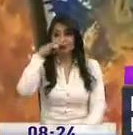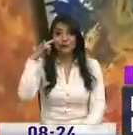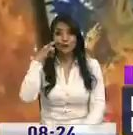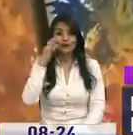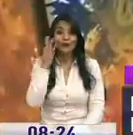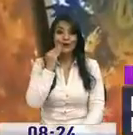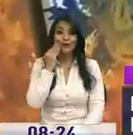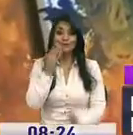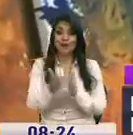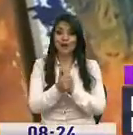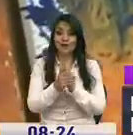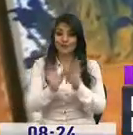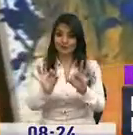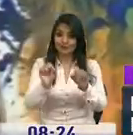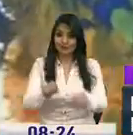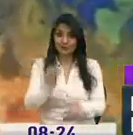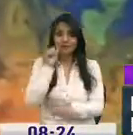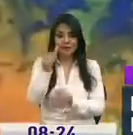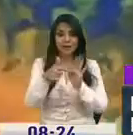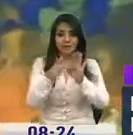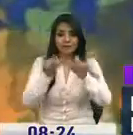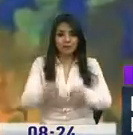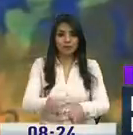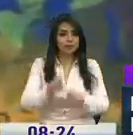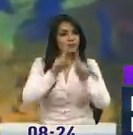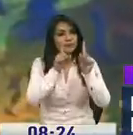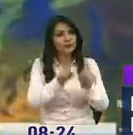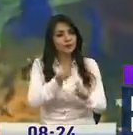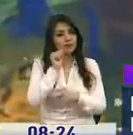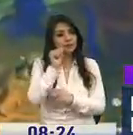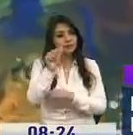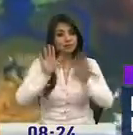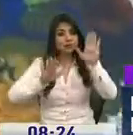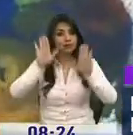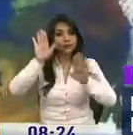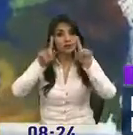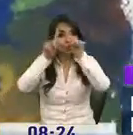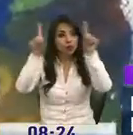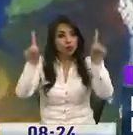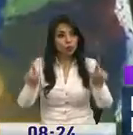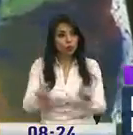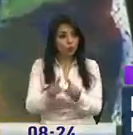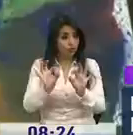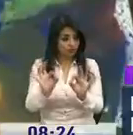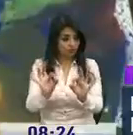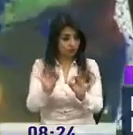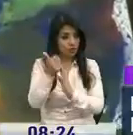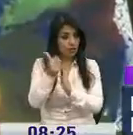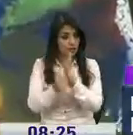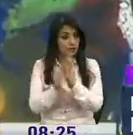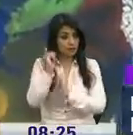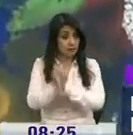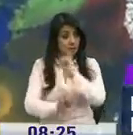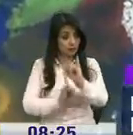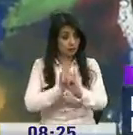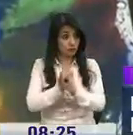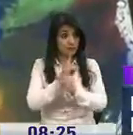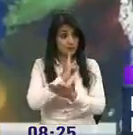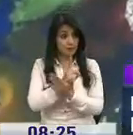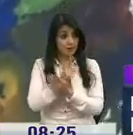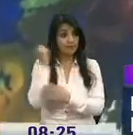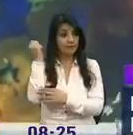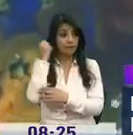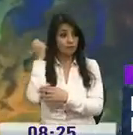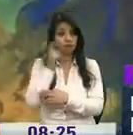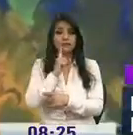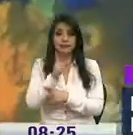va a ver mañana. Además, también me decía que van a haber subastas de cuadros ya hechos por artistas internacionales. Exactamente.